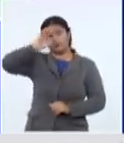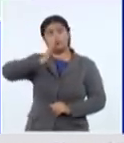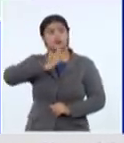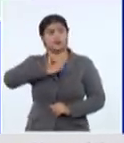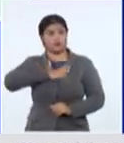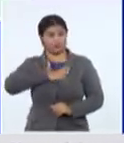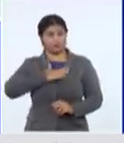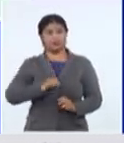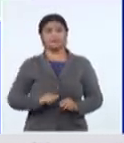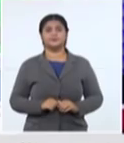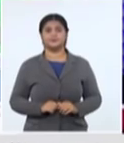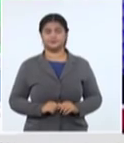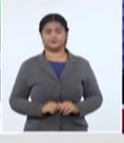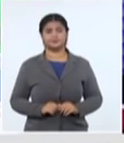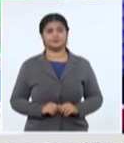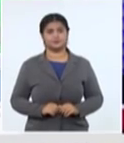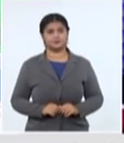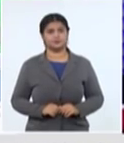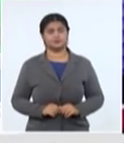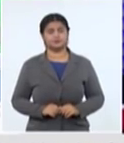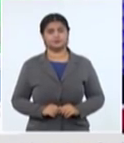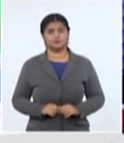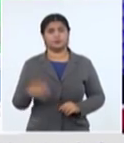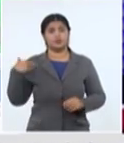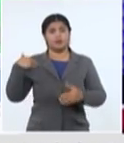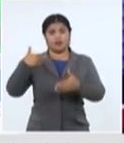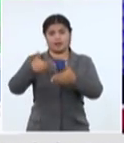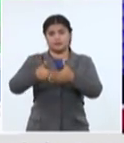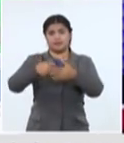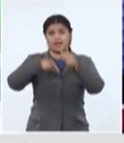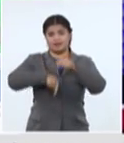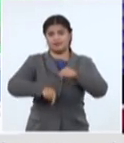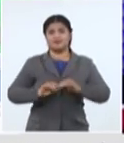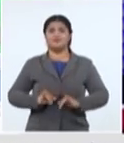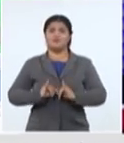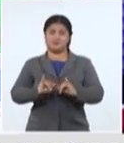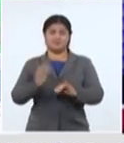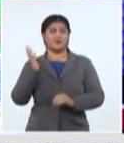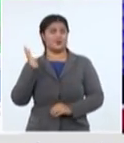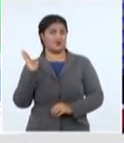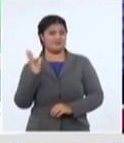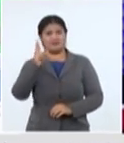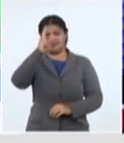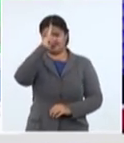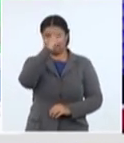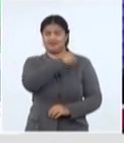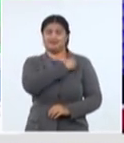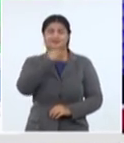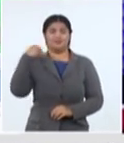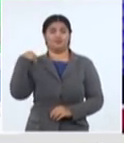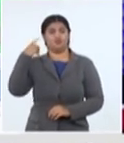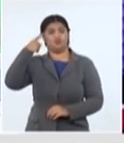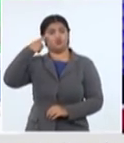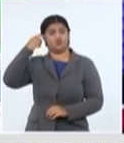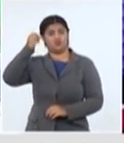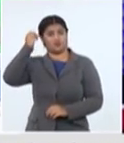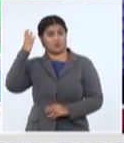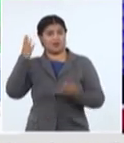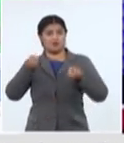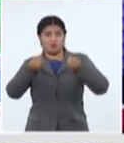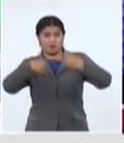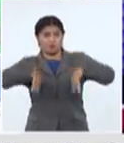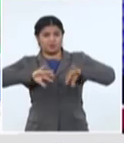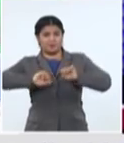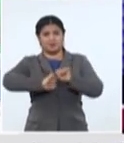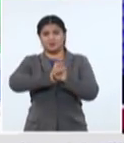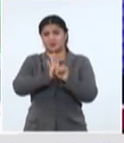aplicársela a su población. Hasta aquí, Gisela, el comportamiento de la COVID-19 en Cuba,